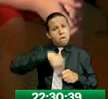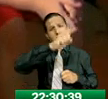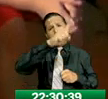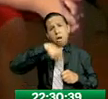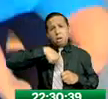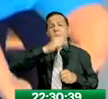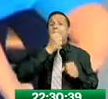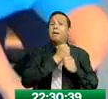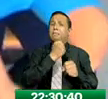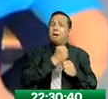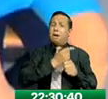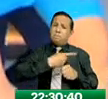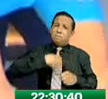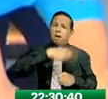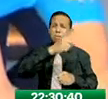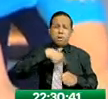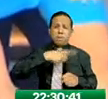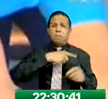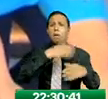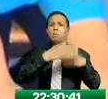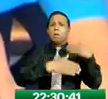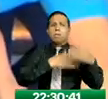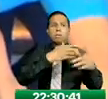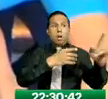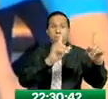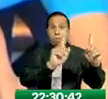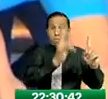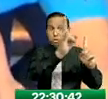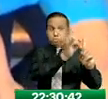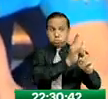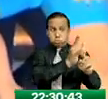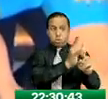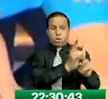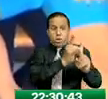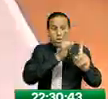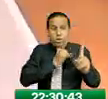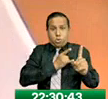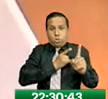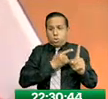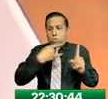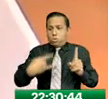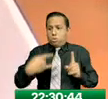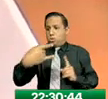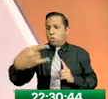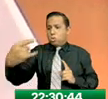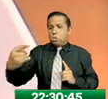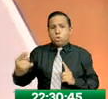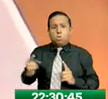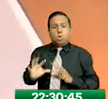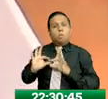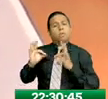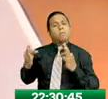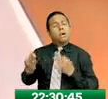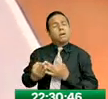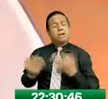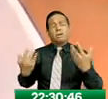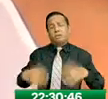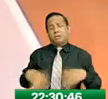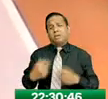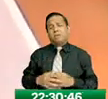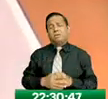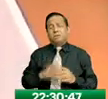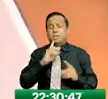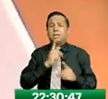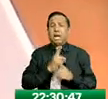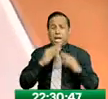todos los días. De ahí poco a poco se contagiaron los demás. Entonces el virus vino. Muchas veces por eso hay personas que dentro de casa mismo